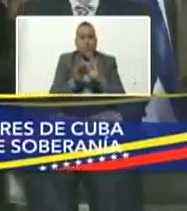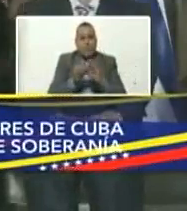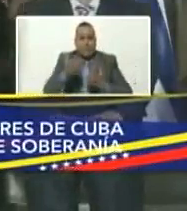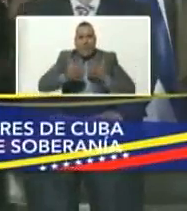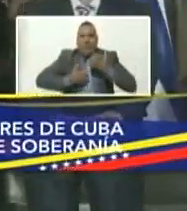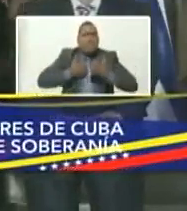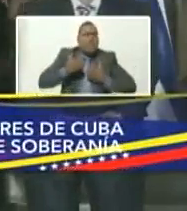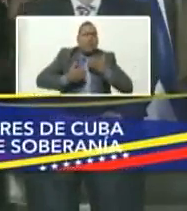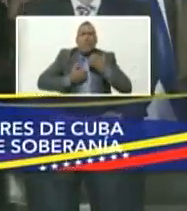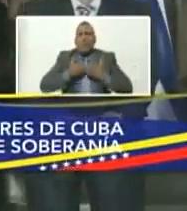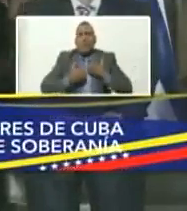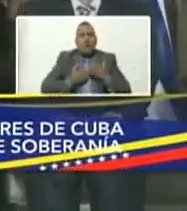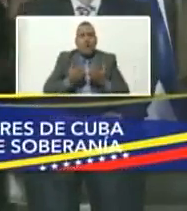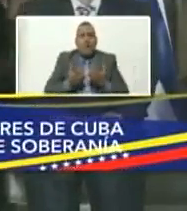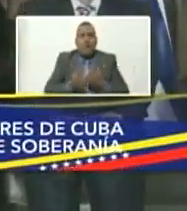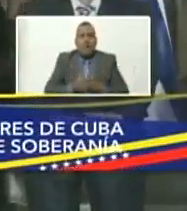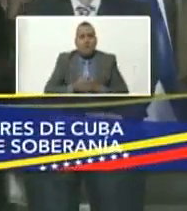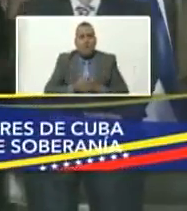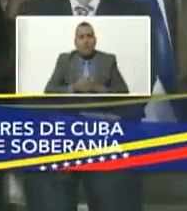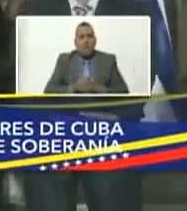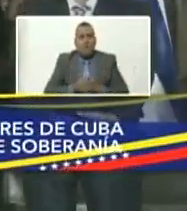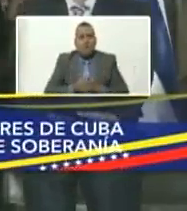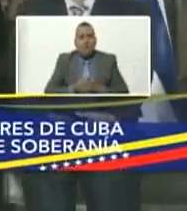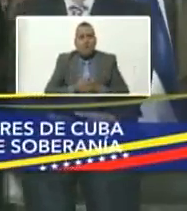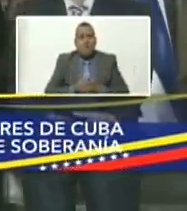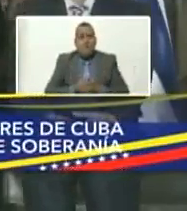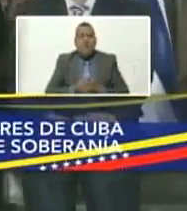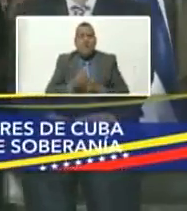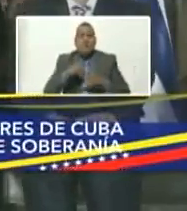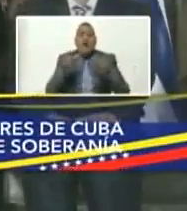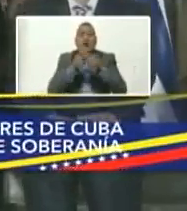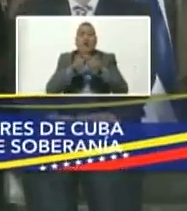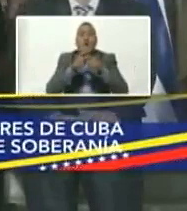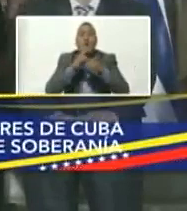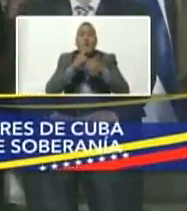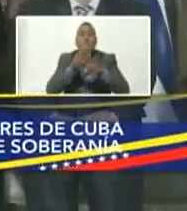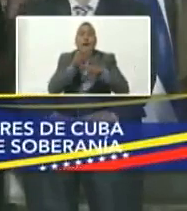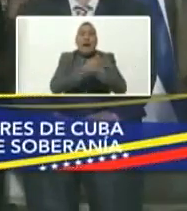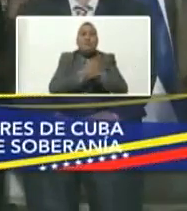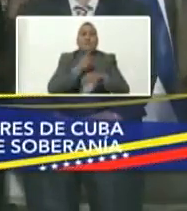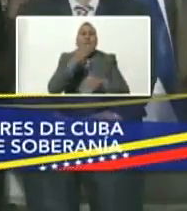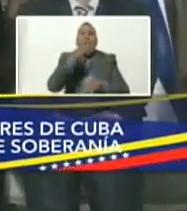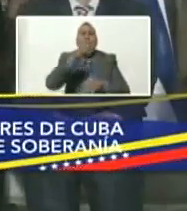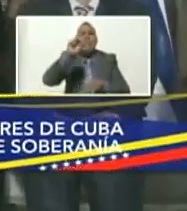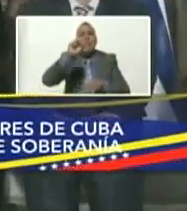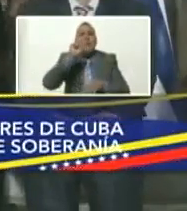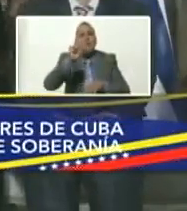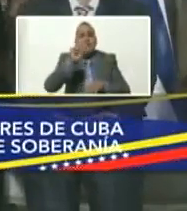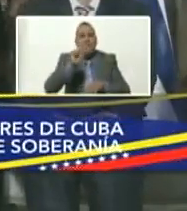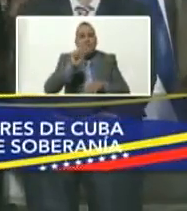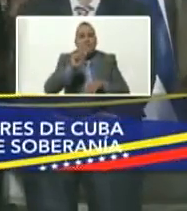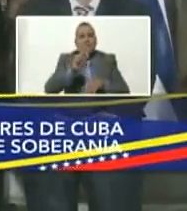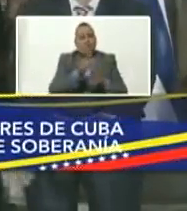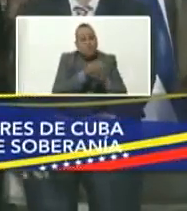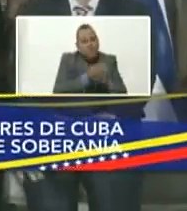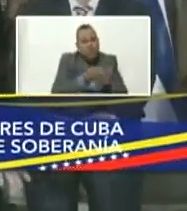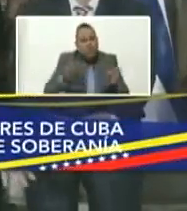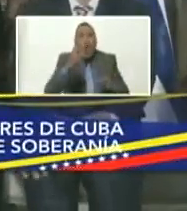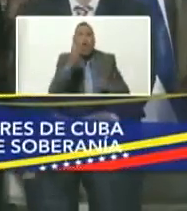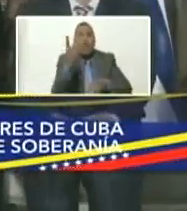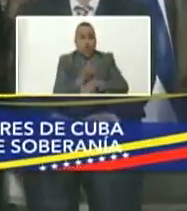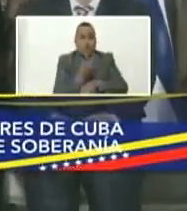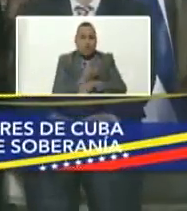emocionados. Una reunión que iba a ser de media hora, duró 2 horas. Y nos vamos contentos de esta reunión.